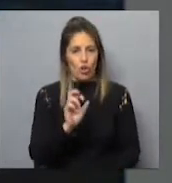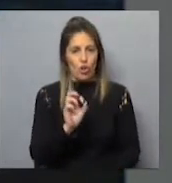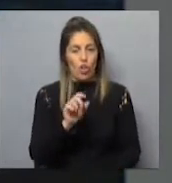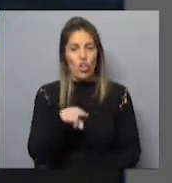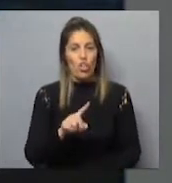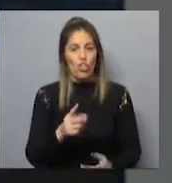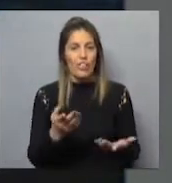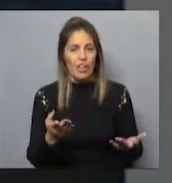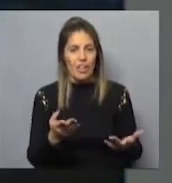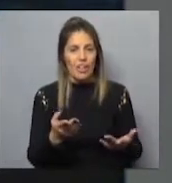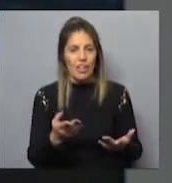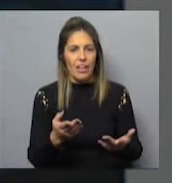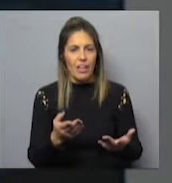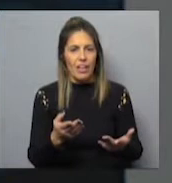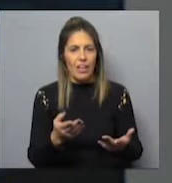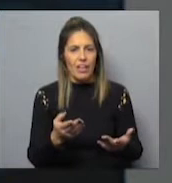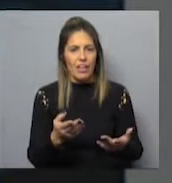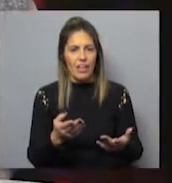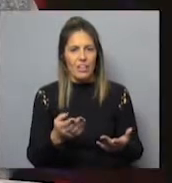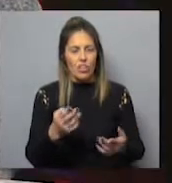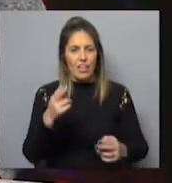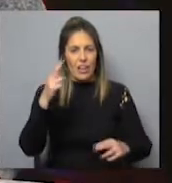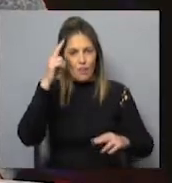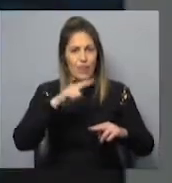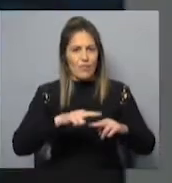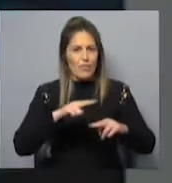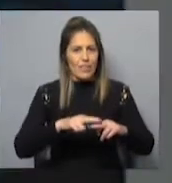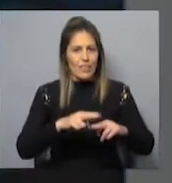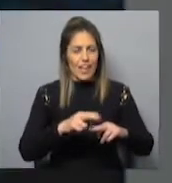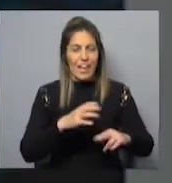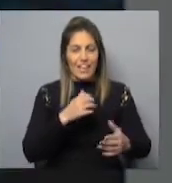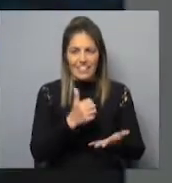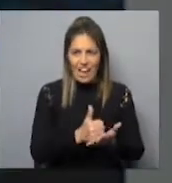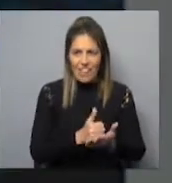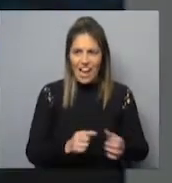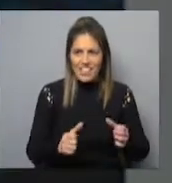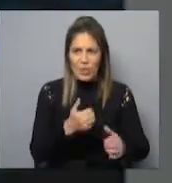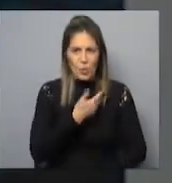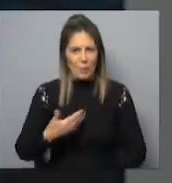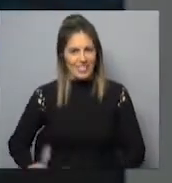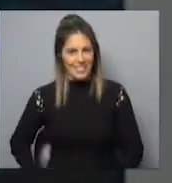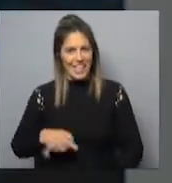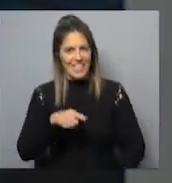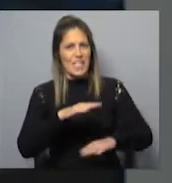más hacia la presidencia no era como ahora como la era como la locura